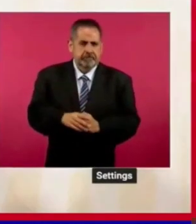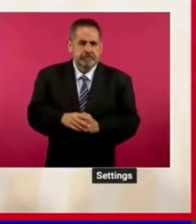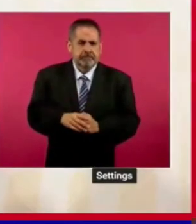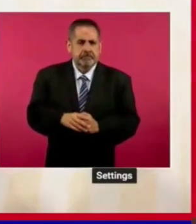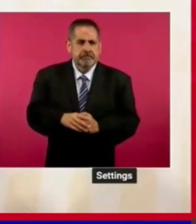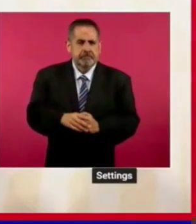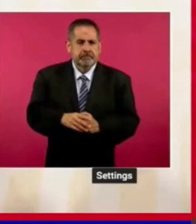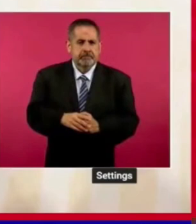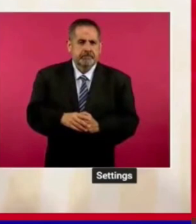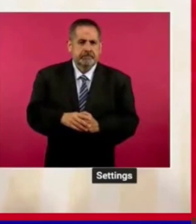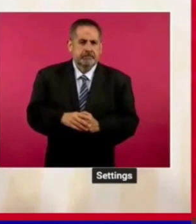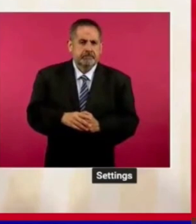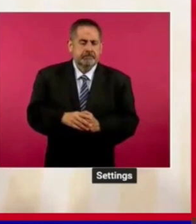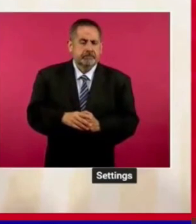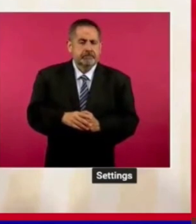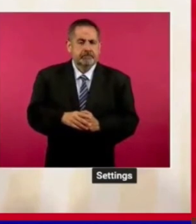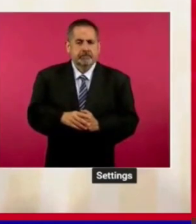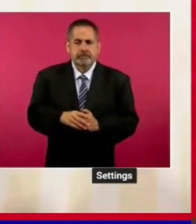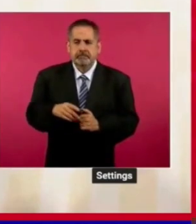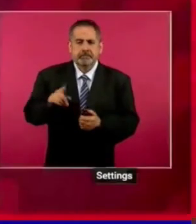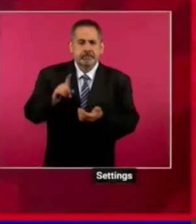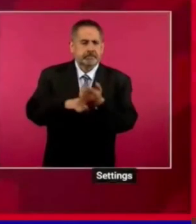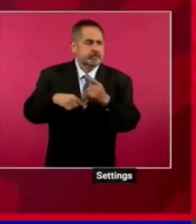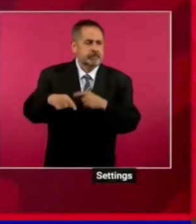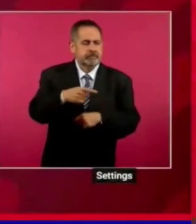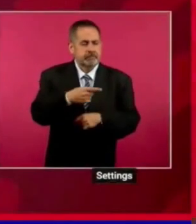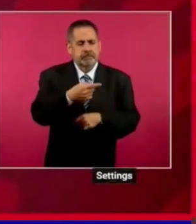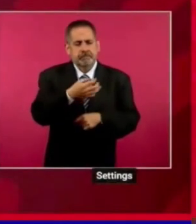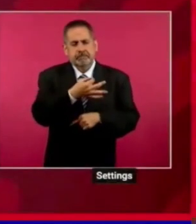que de manera grosera